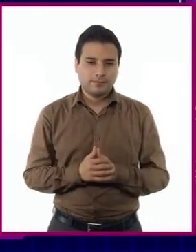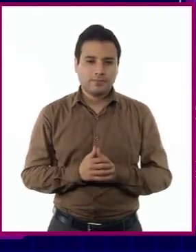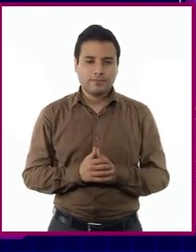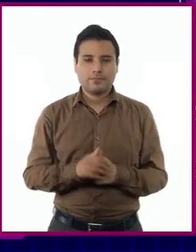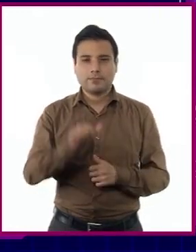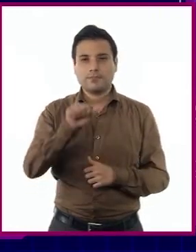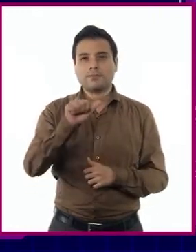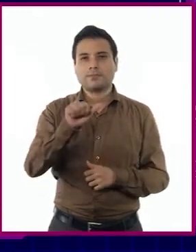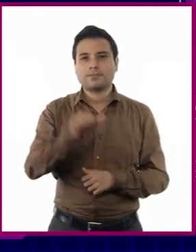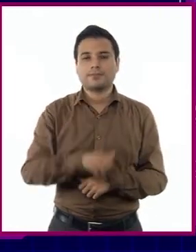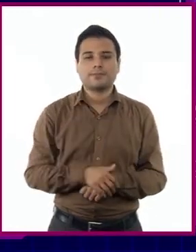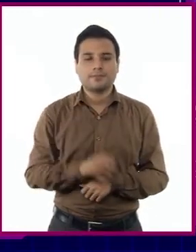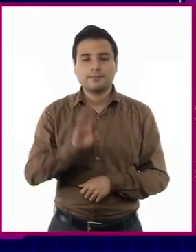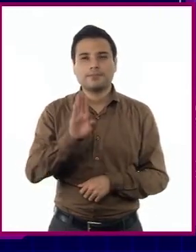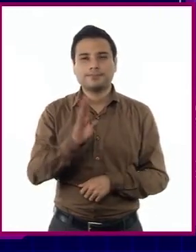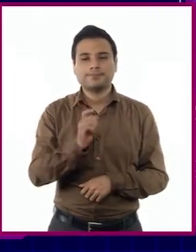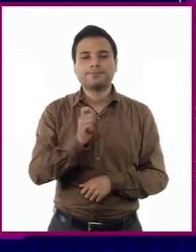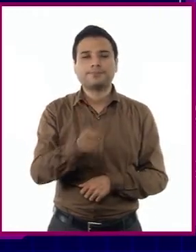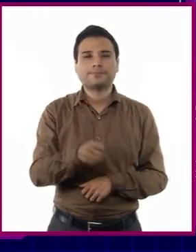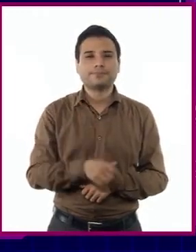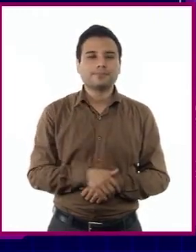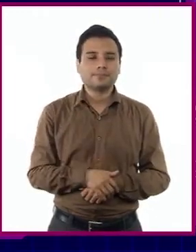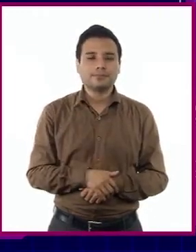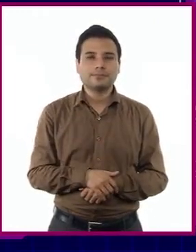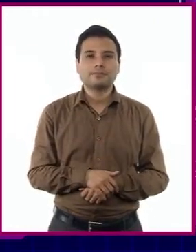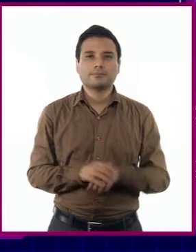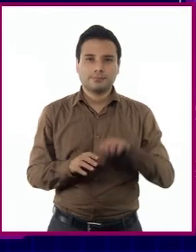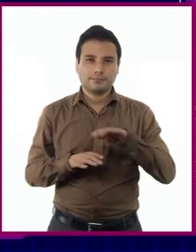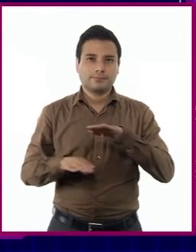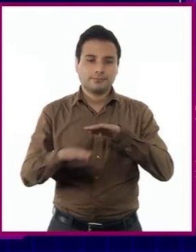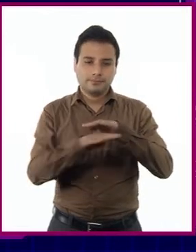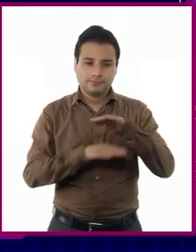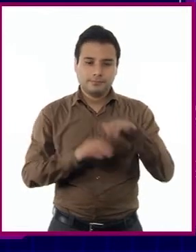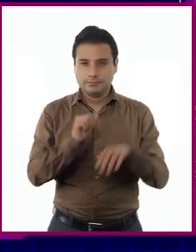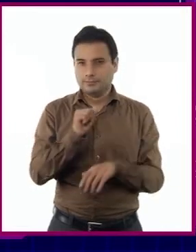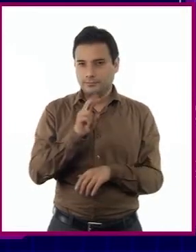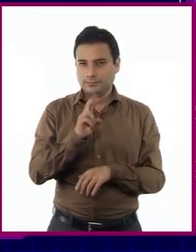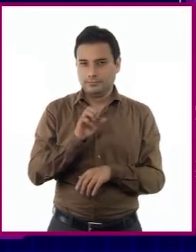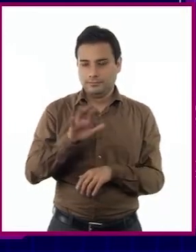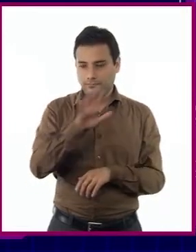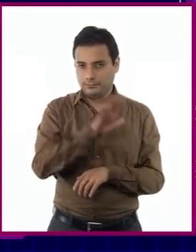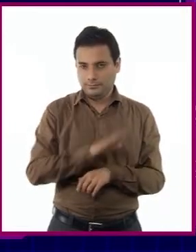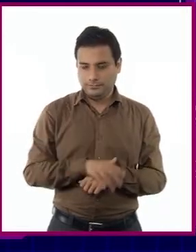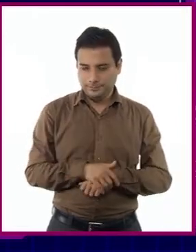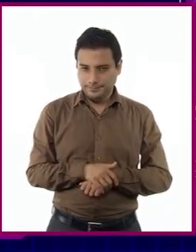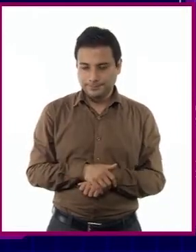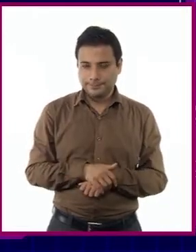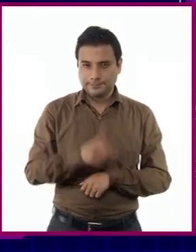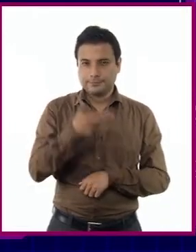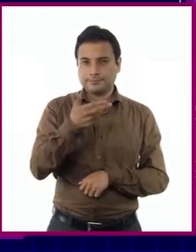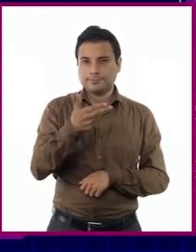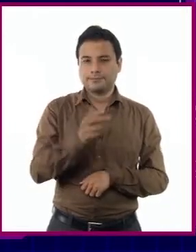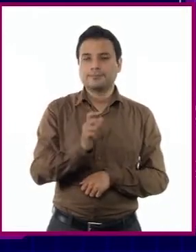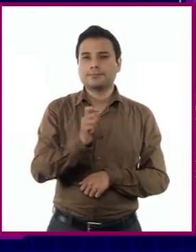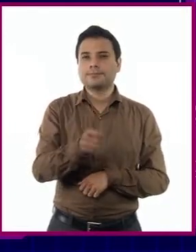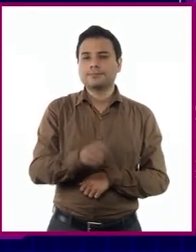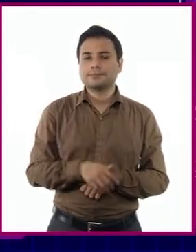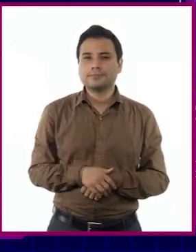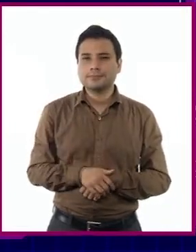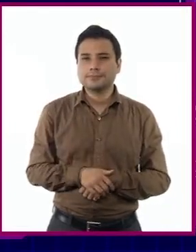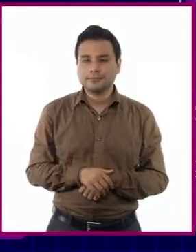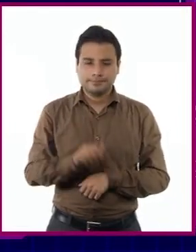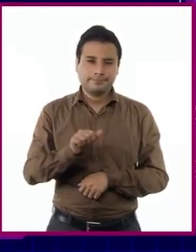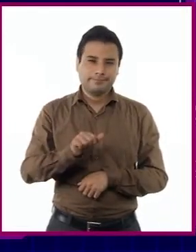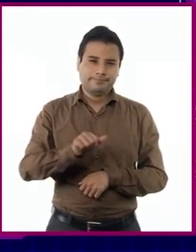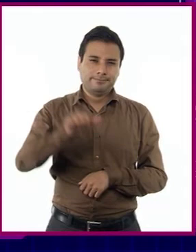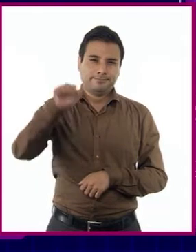subíndice b representa el área de la base del prisma y h representa la medida de